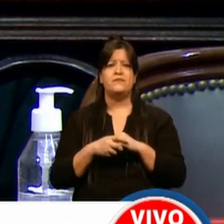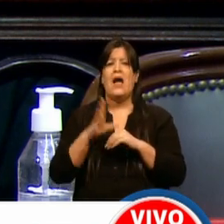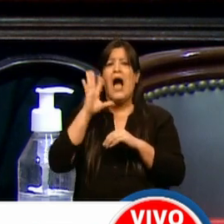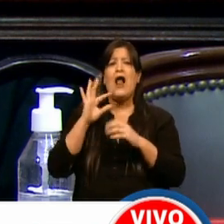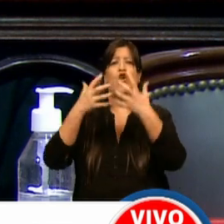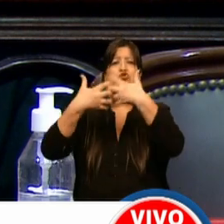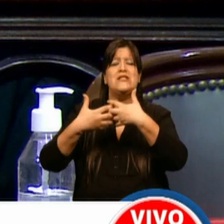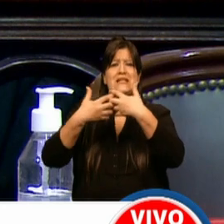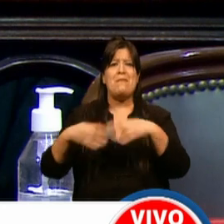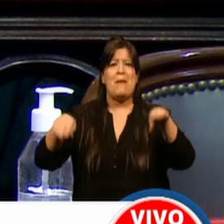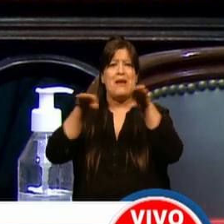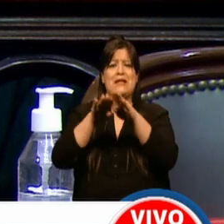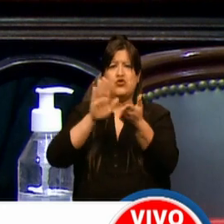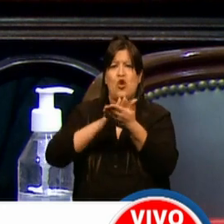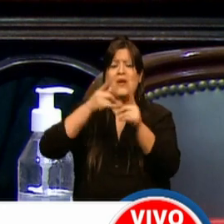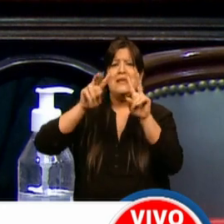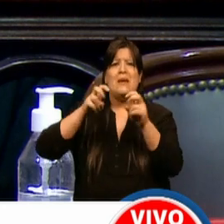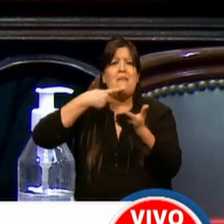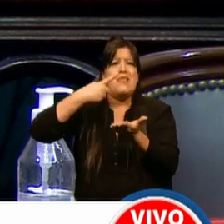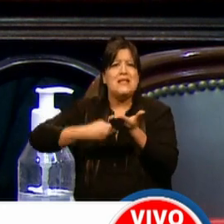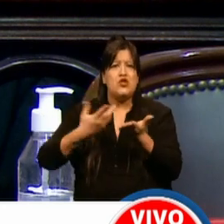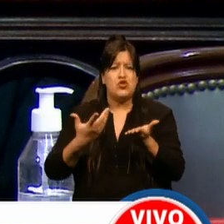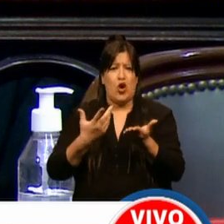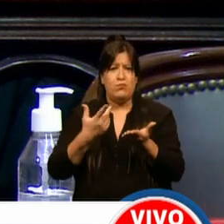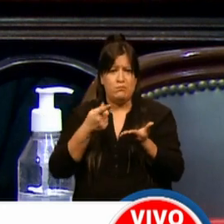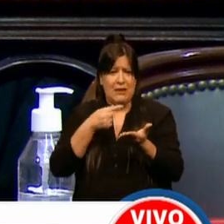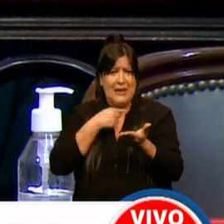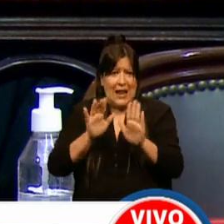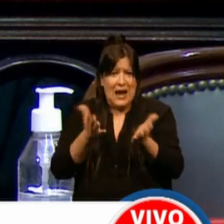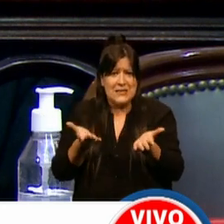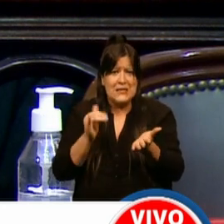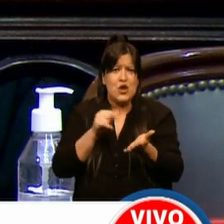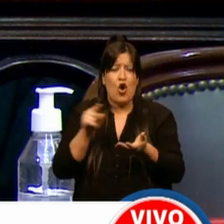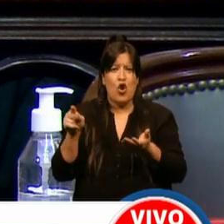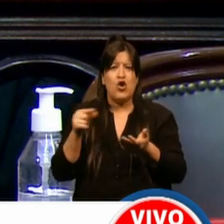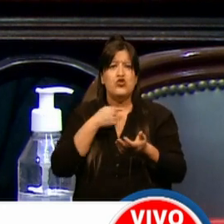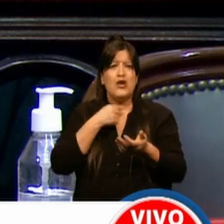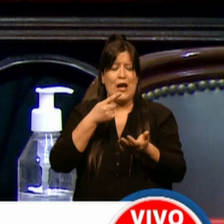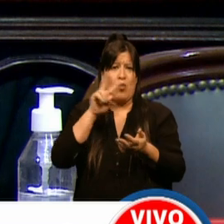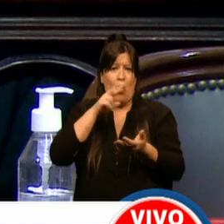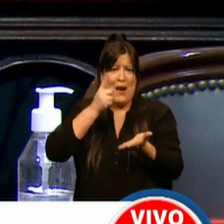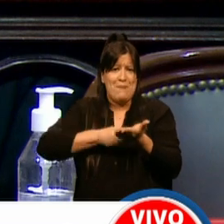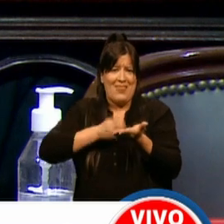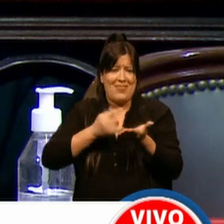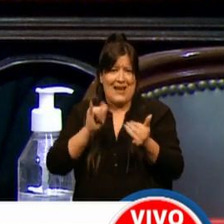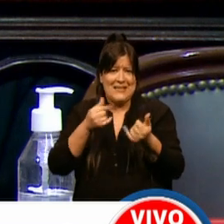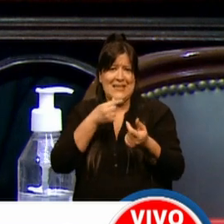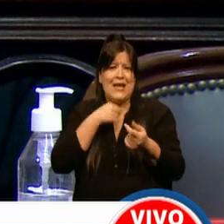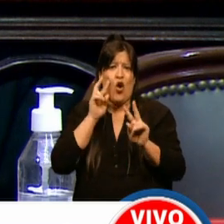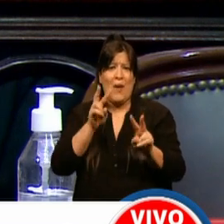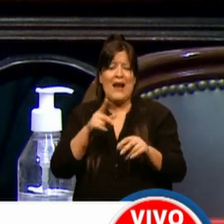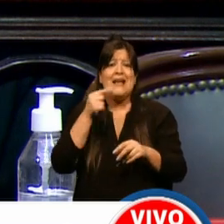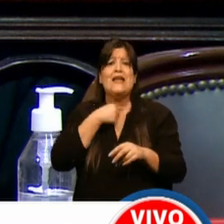sistema paritario en la toma de decisiones o no queremos eso yo quiero ver a las mujeres mandando yo quiero